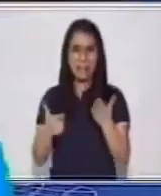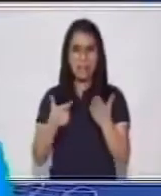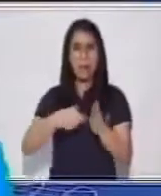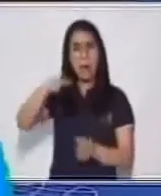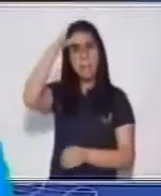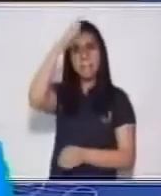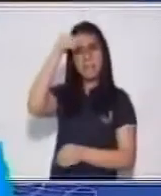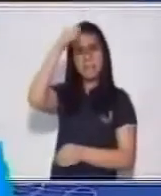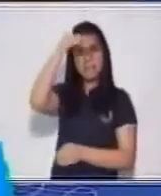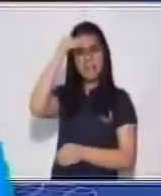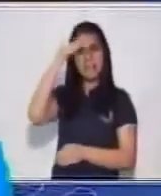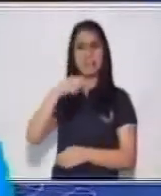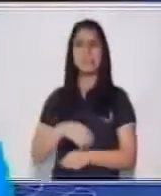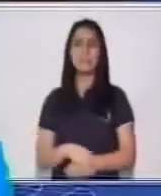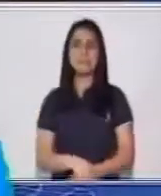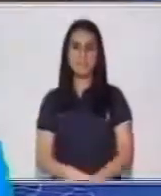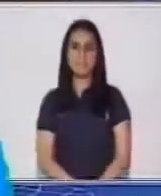autoaprendizaje.